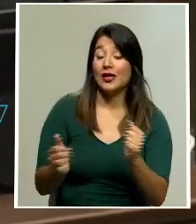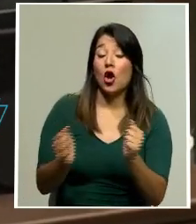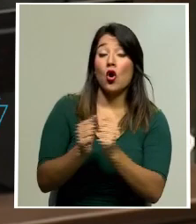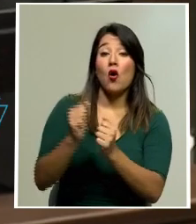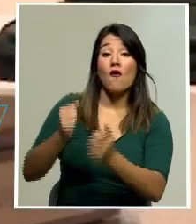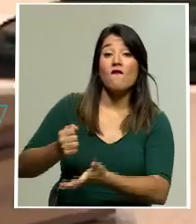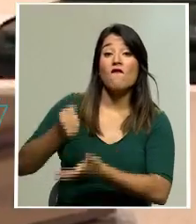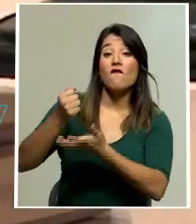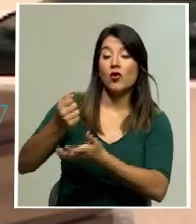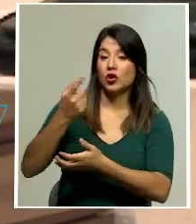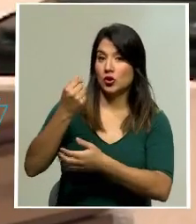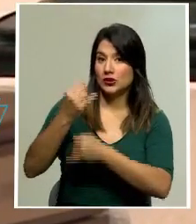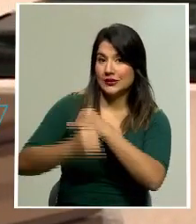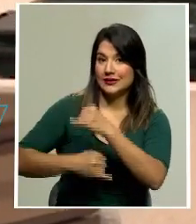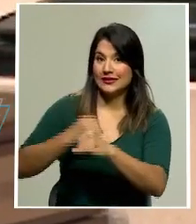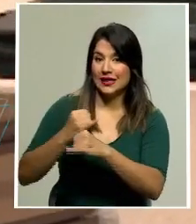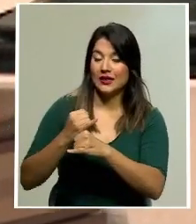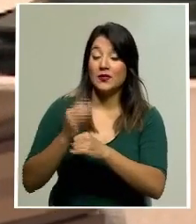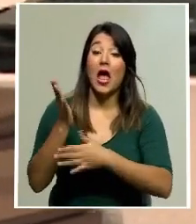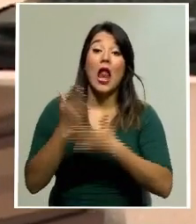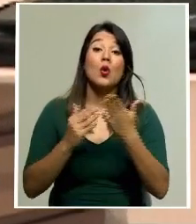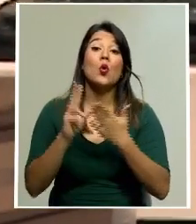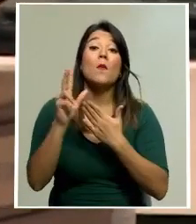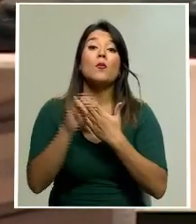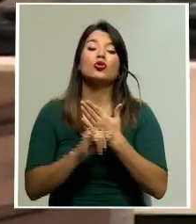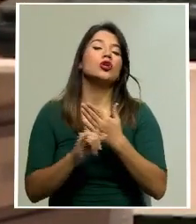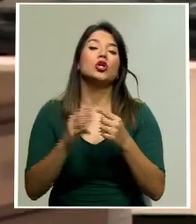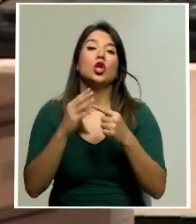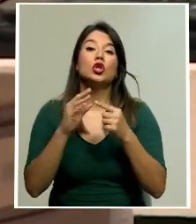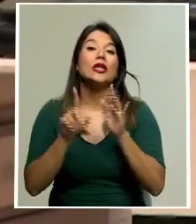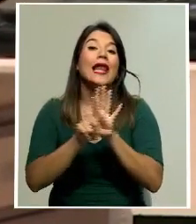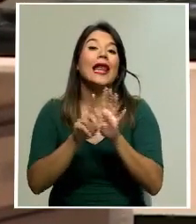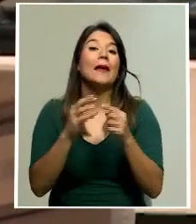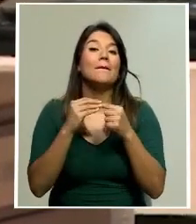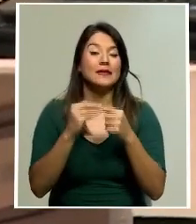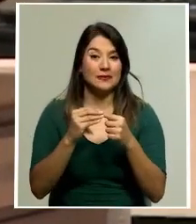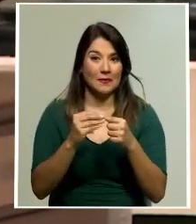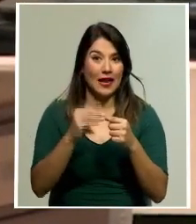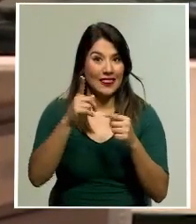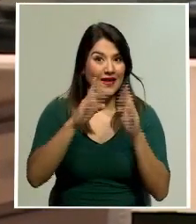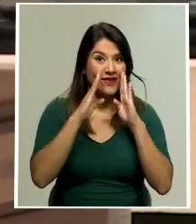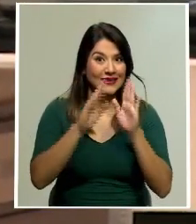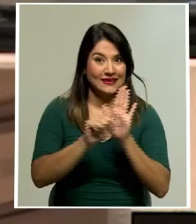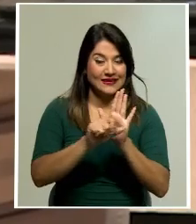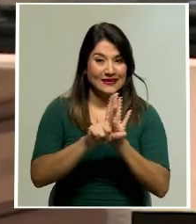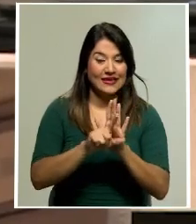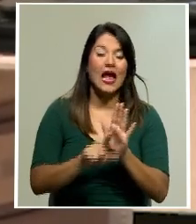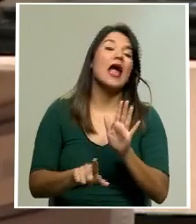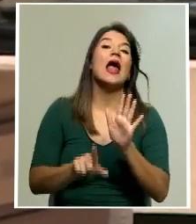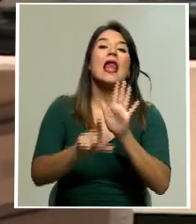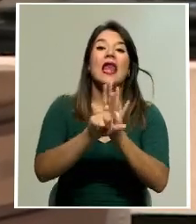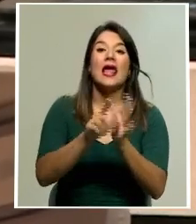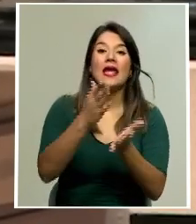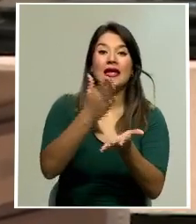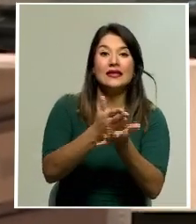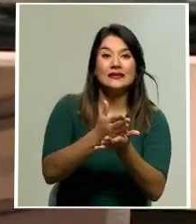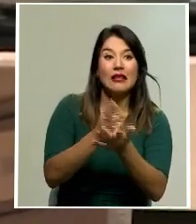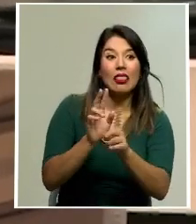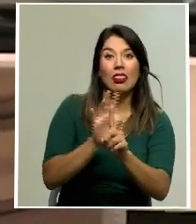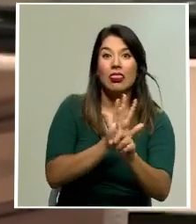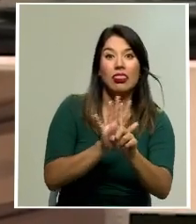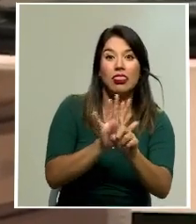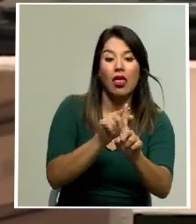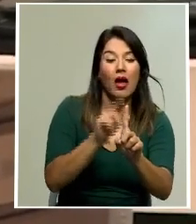Monetario Internacional. Algunos de los proyectos de ley que se destacan son: Ley contra el acoso y o violencia política contra las